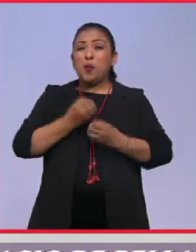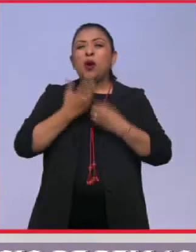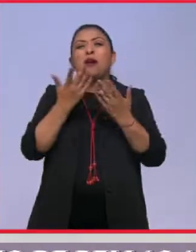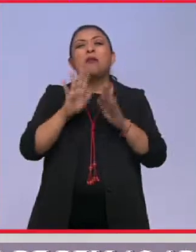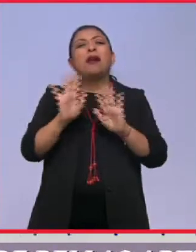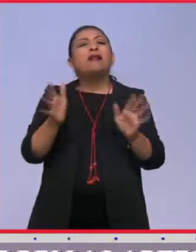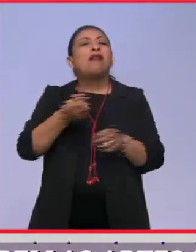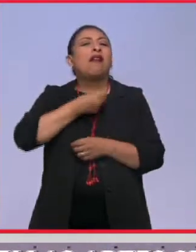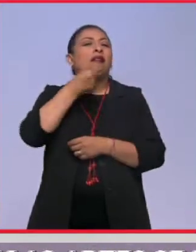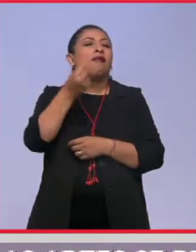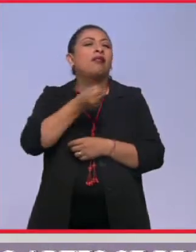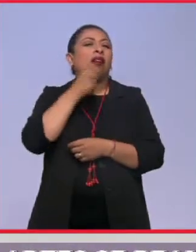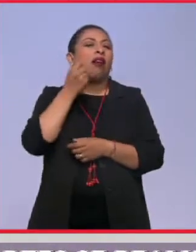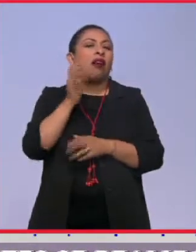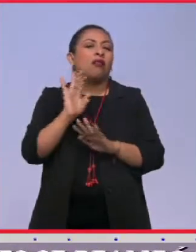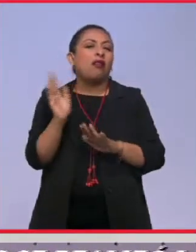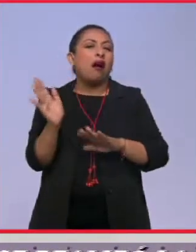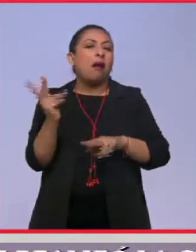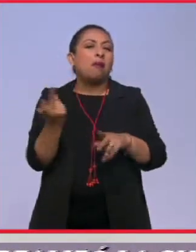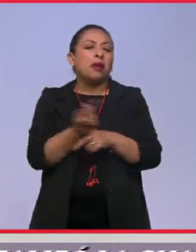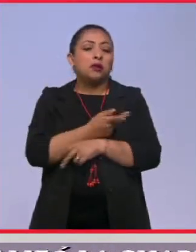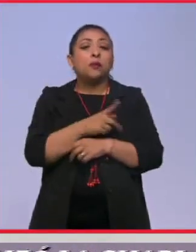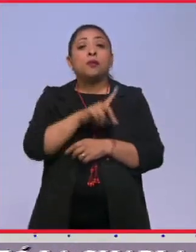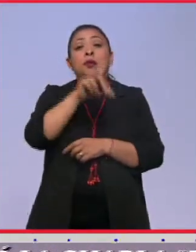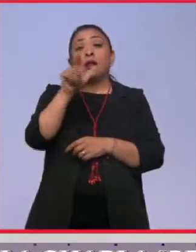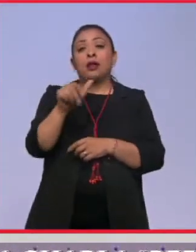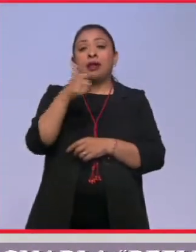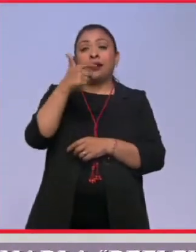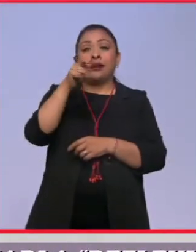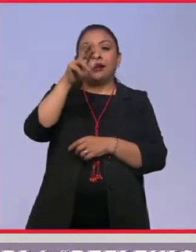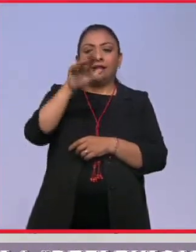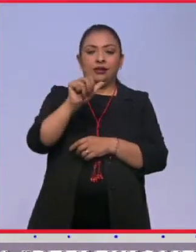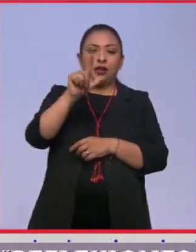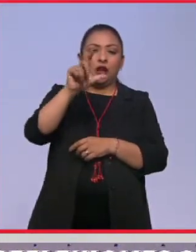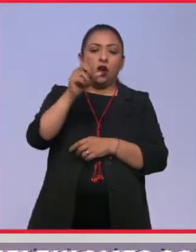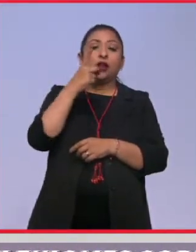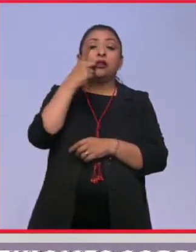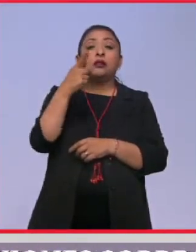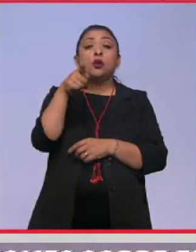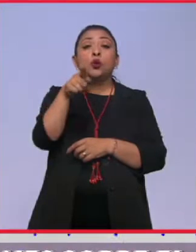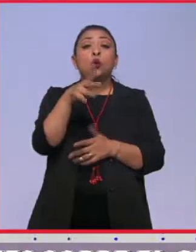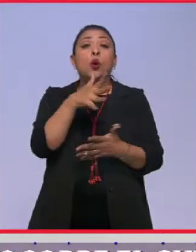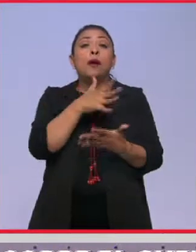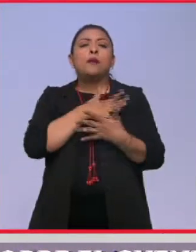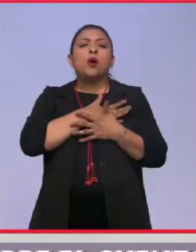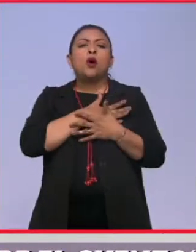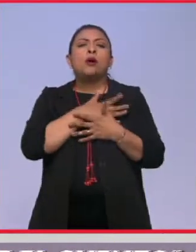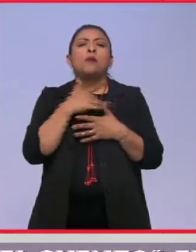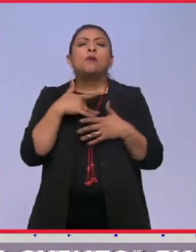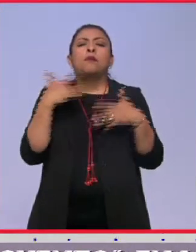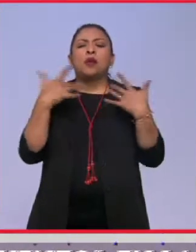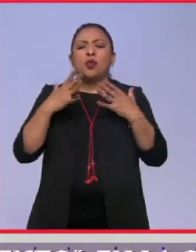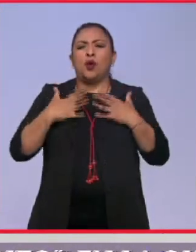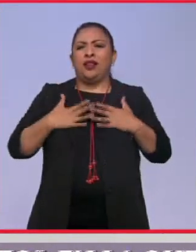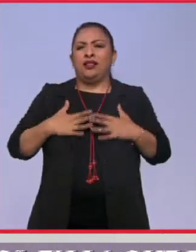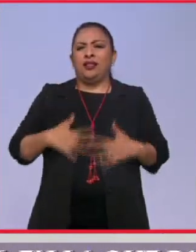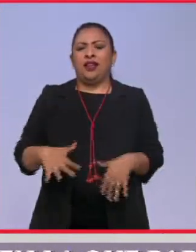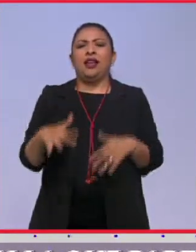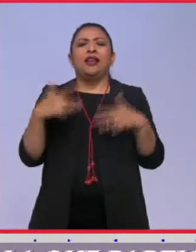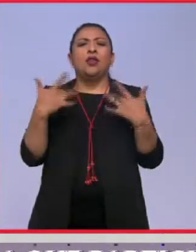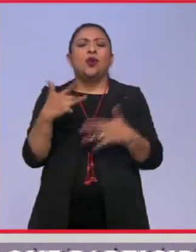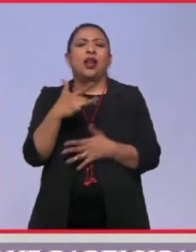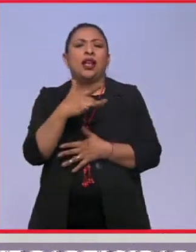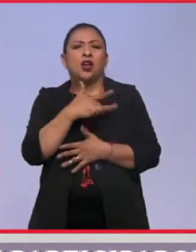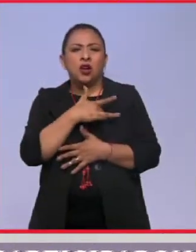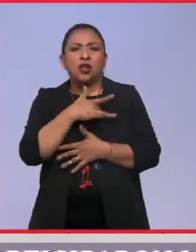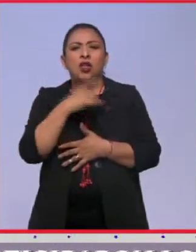envejecido. En cambio, cuando Federico García Lorca dice: por tu amor me duele el traje, el corazón